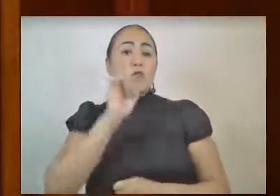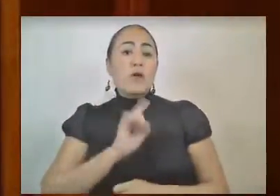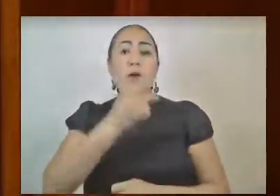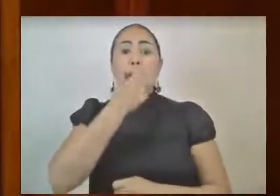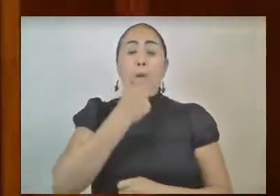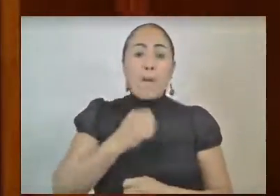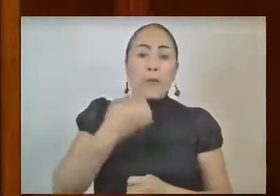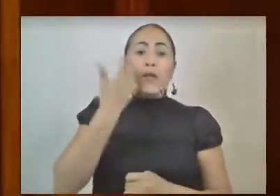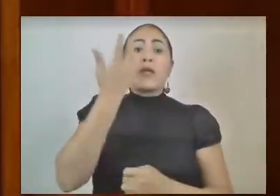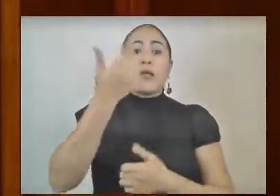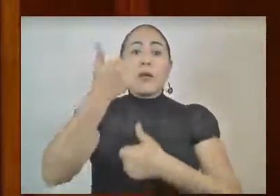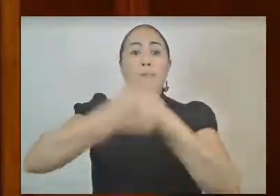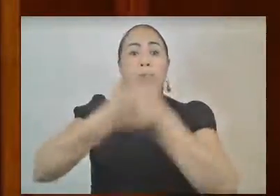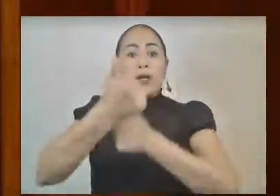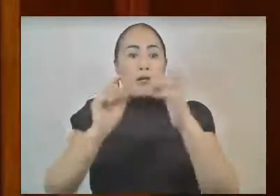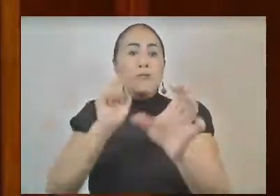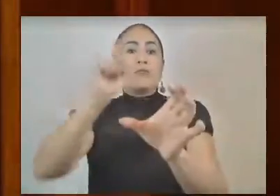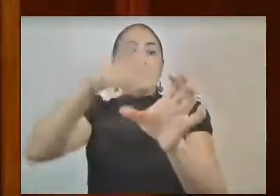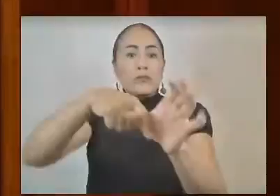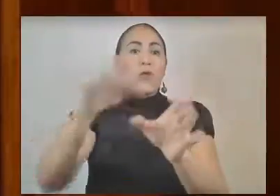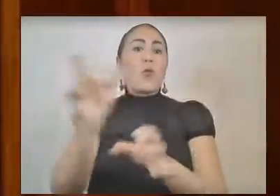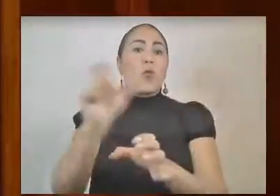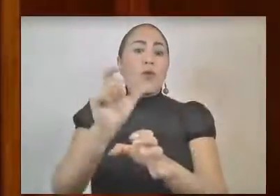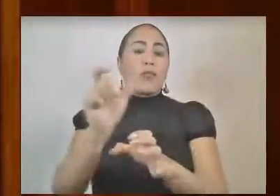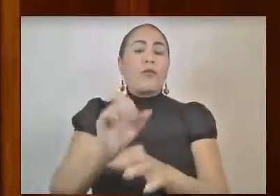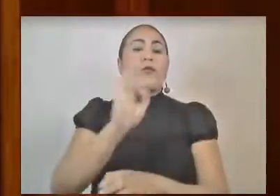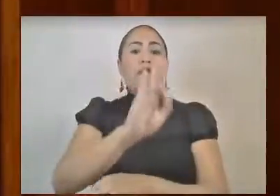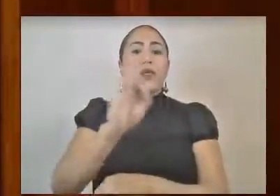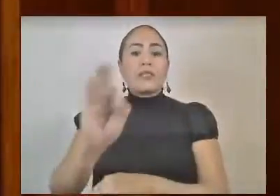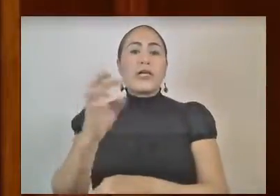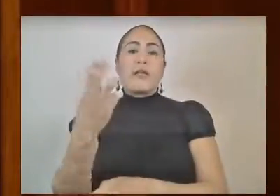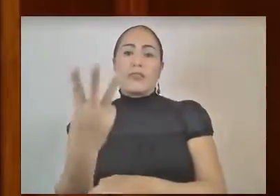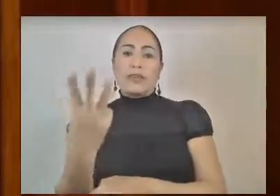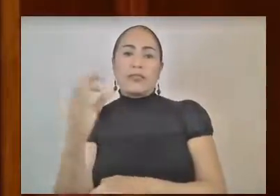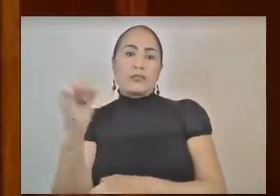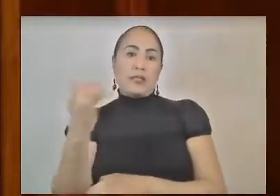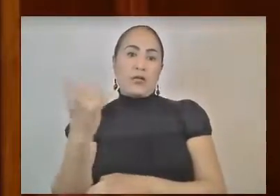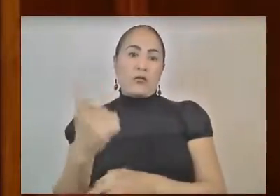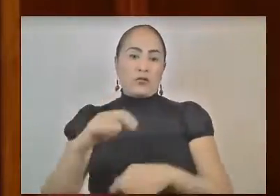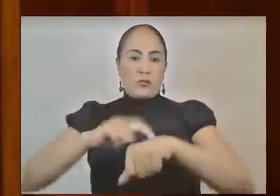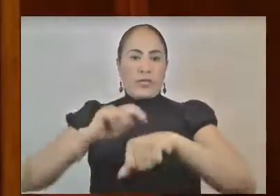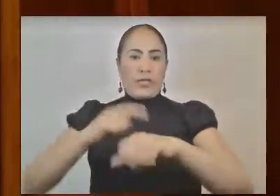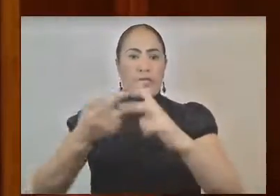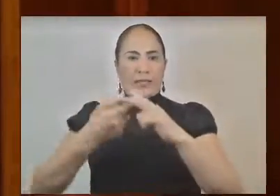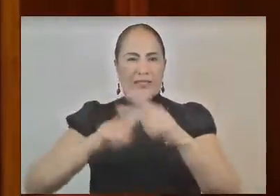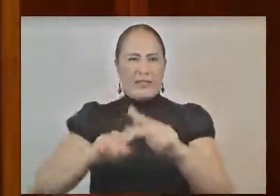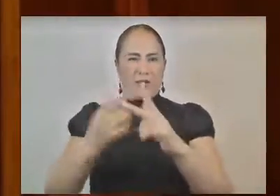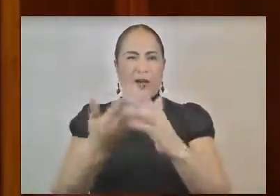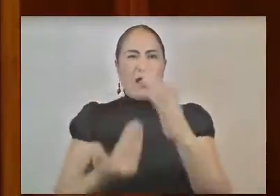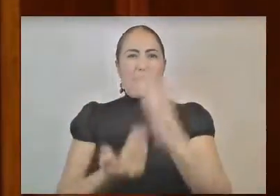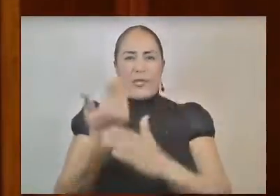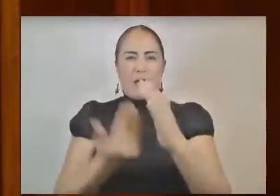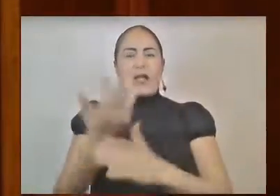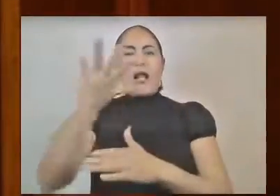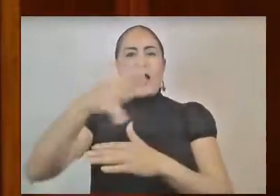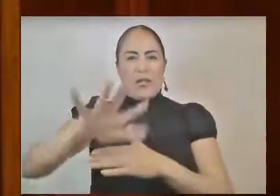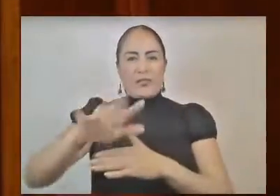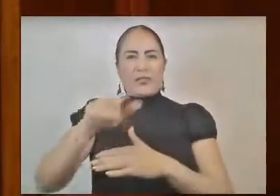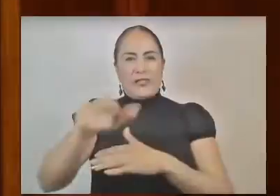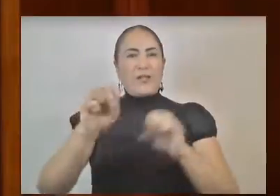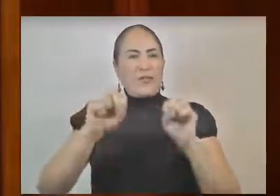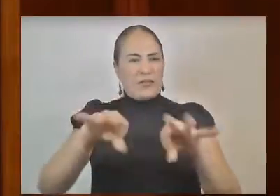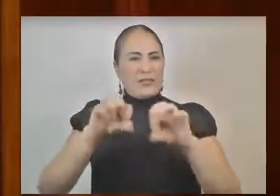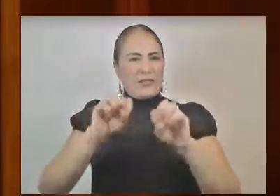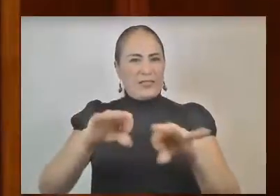aspirantes se llevaron a cabo el día 3 de agosto a partir de las 10 horas en las oficinas de la Junta de